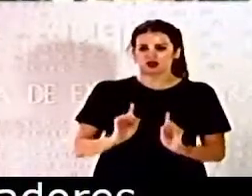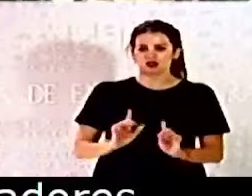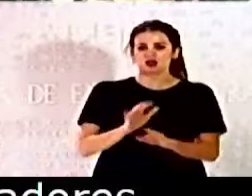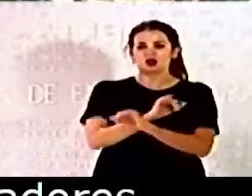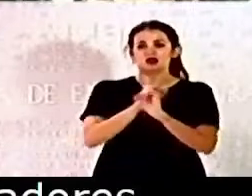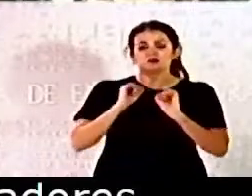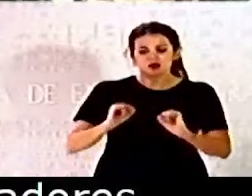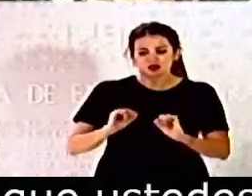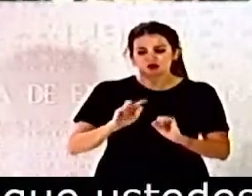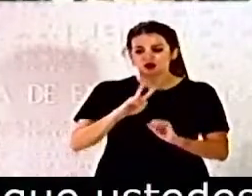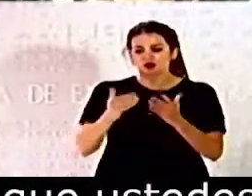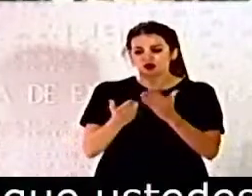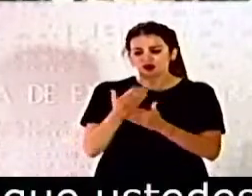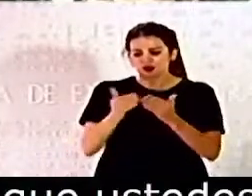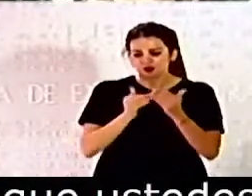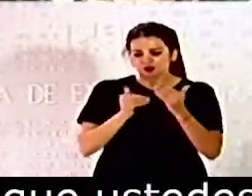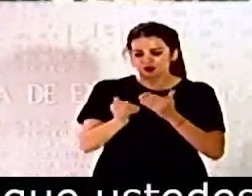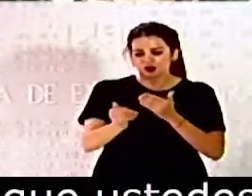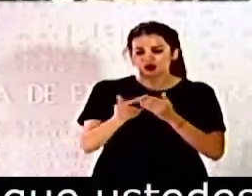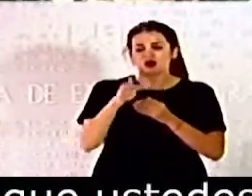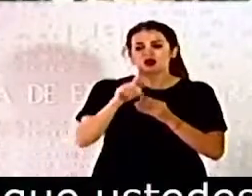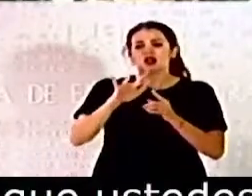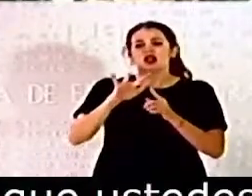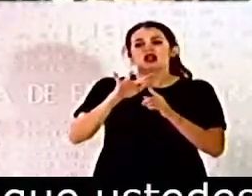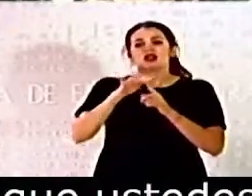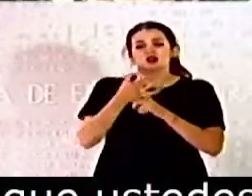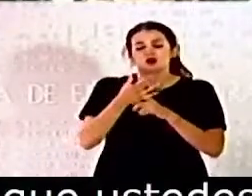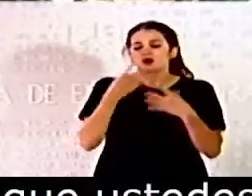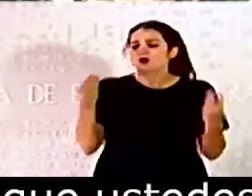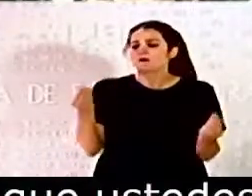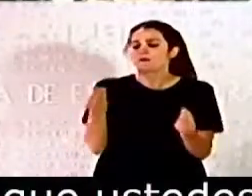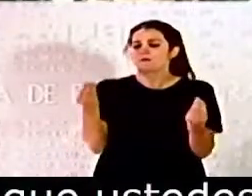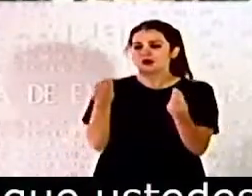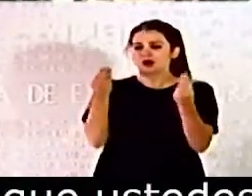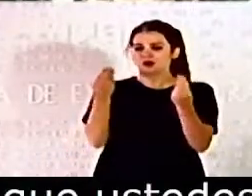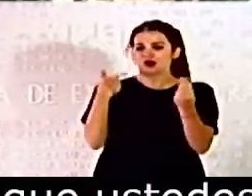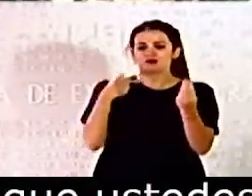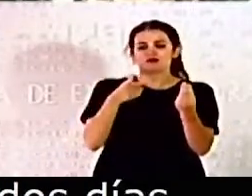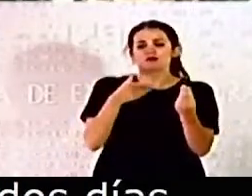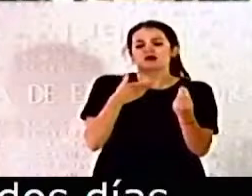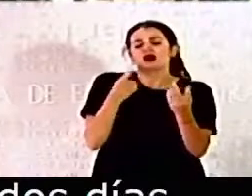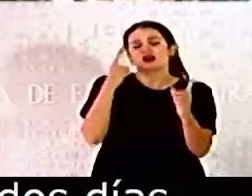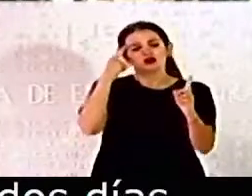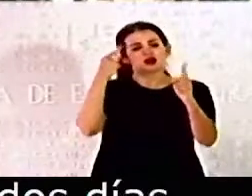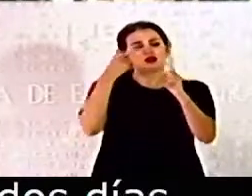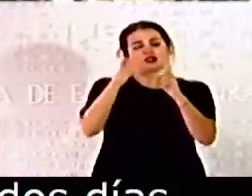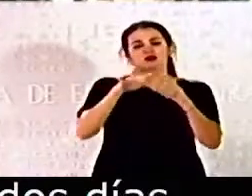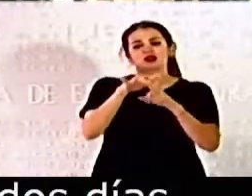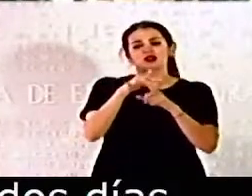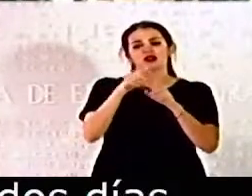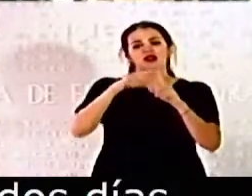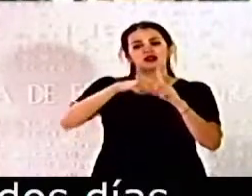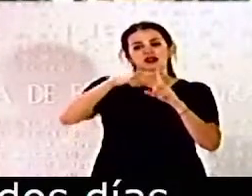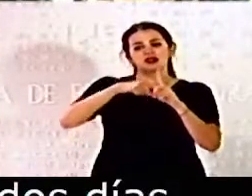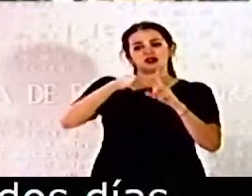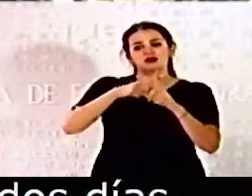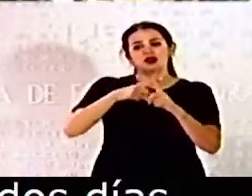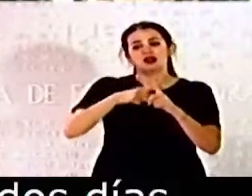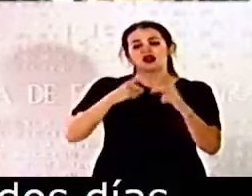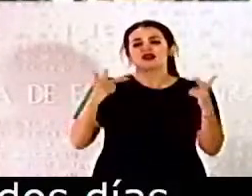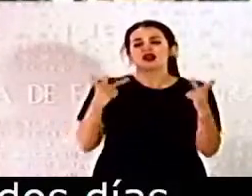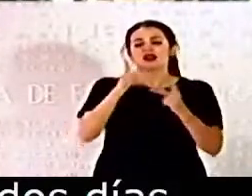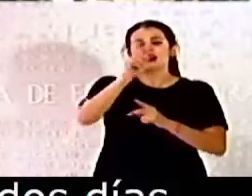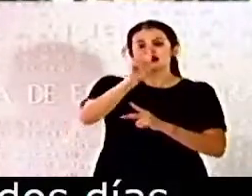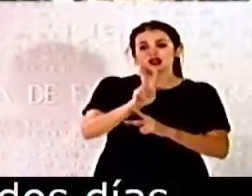que en los próximos 2 días mejoraran tanto los datos como para que no se pidiera esa entrada de